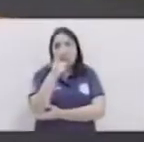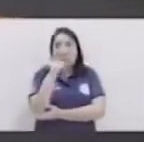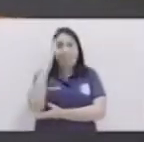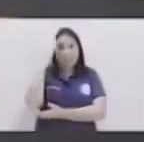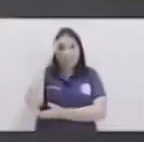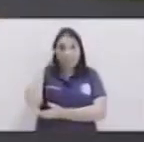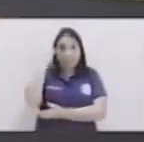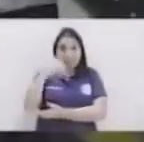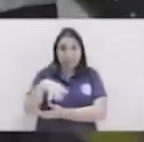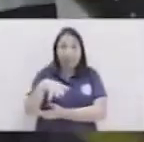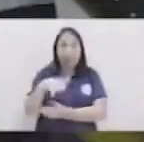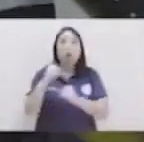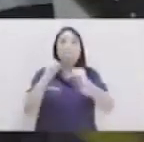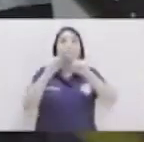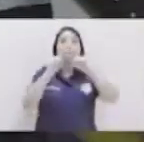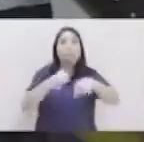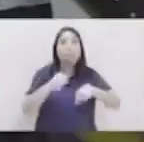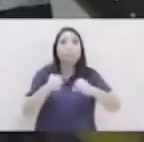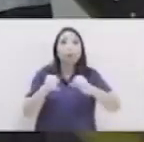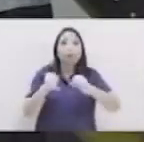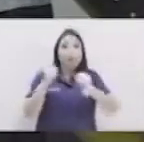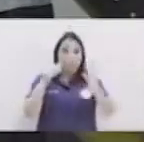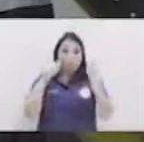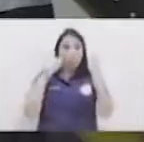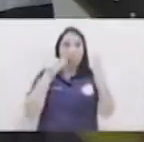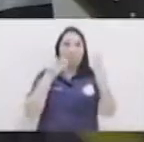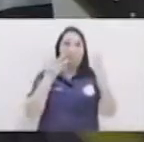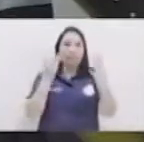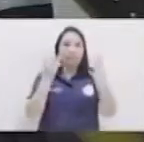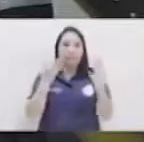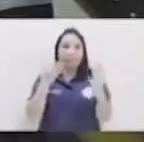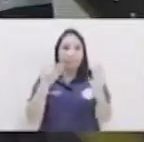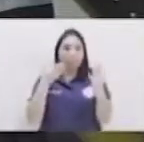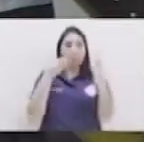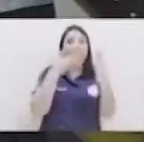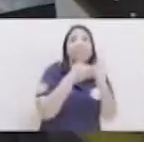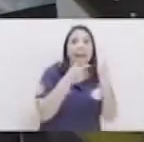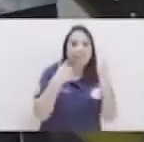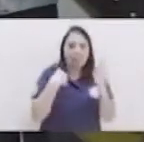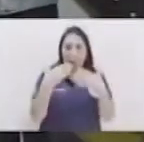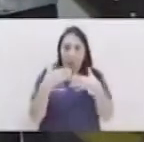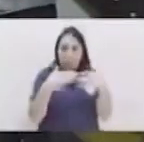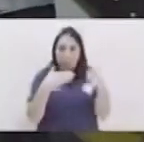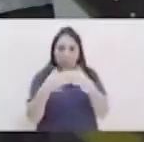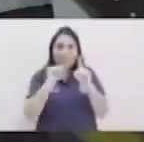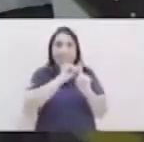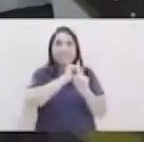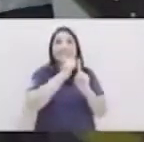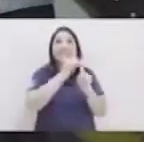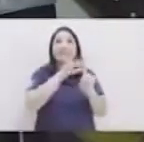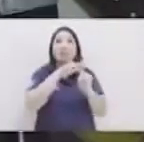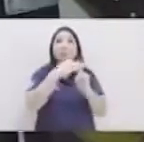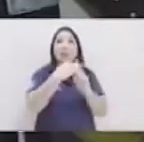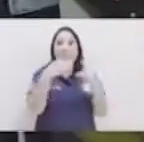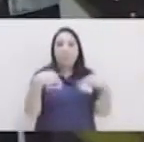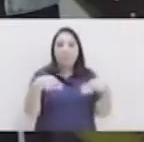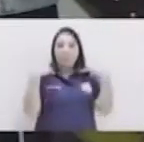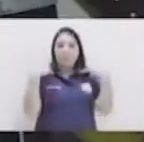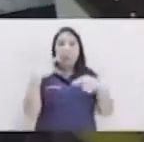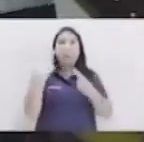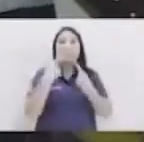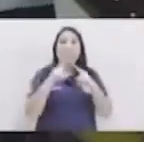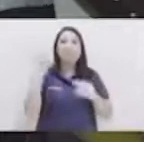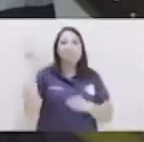las capacidades para poder enfrentarnos ante cualquier situación que pueda presentarse en nuestra vida. Pero para ello